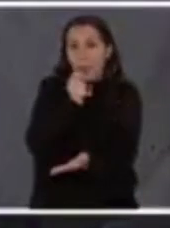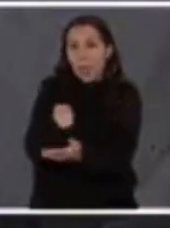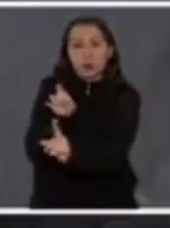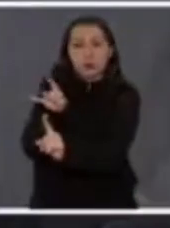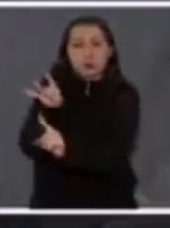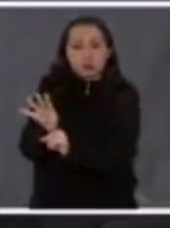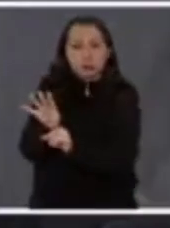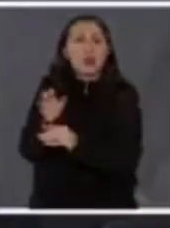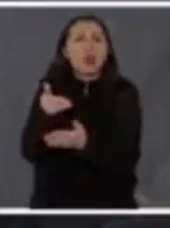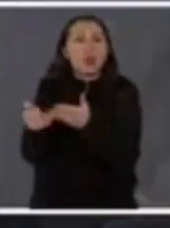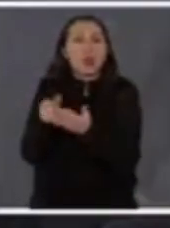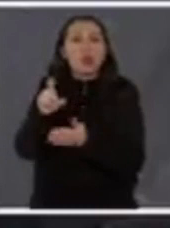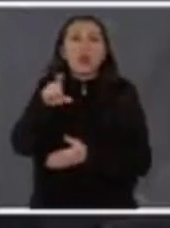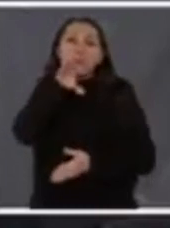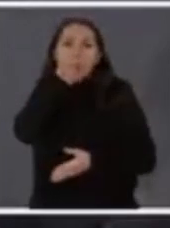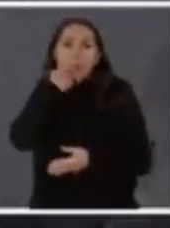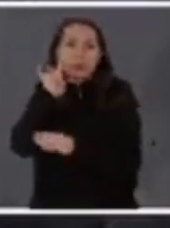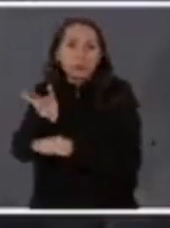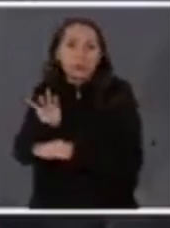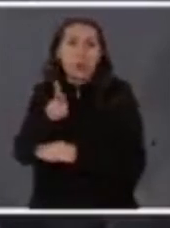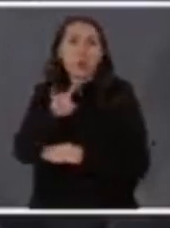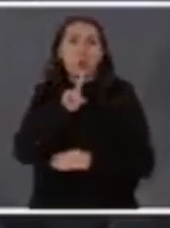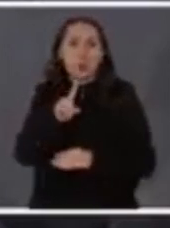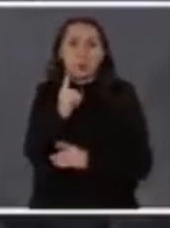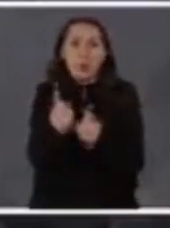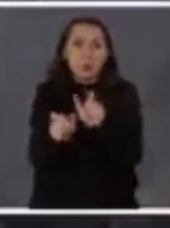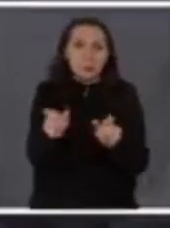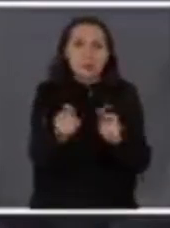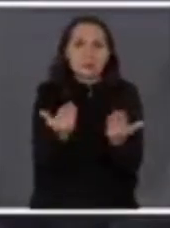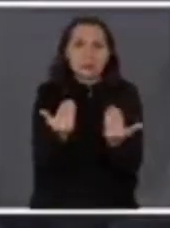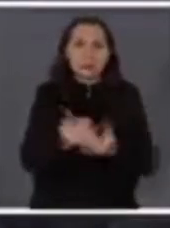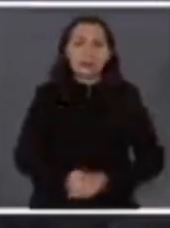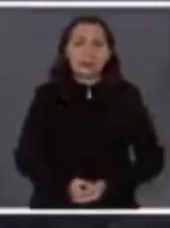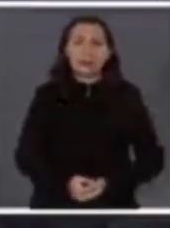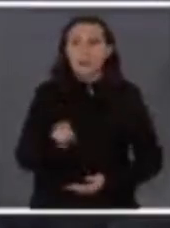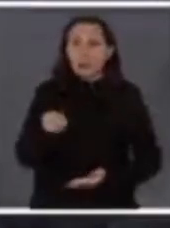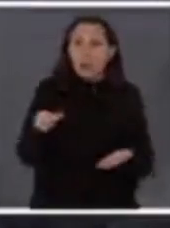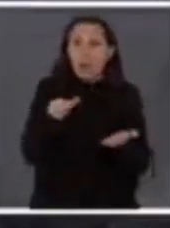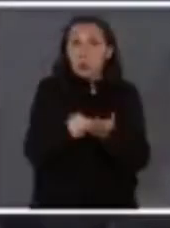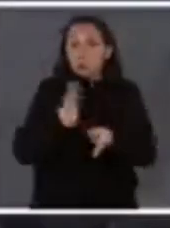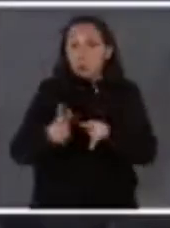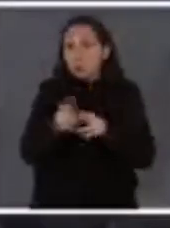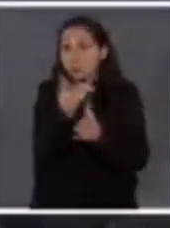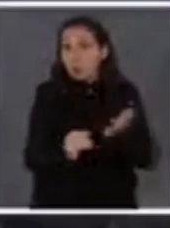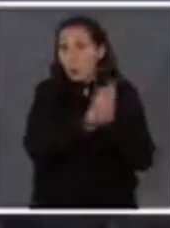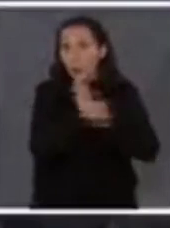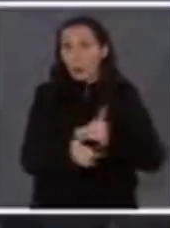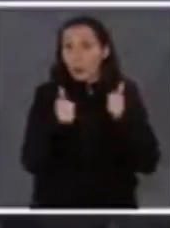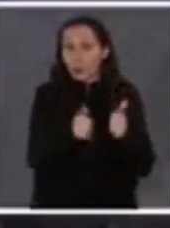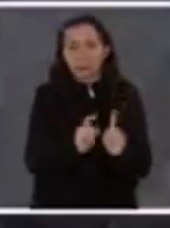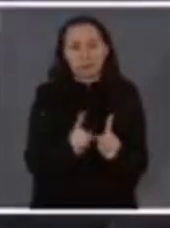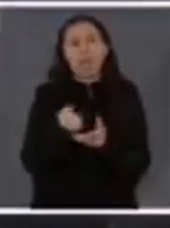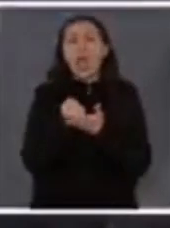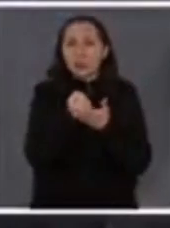forma directa en las cuentas RUT de quienes así lo necesiten. Sabemos que este aporte no soluciona todo, pero es una